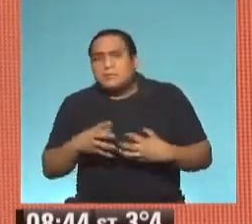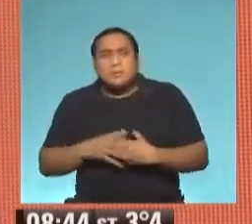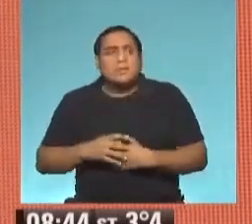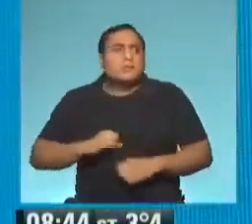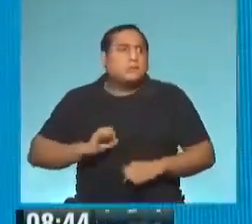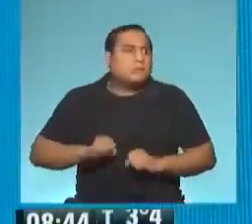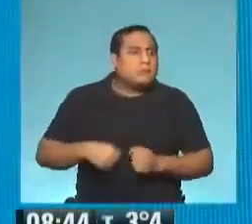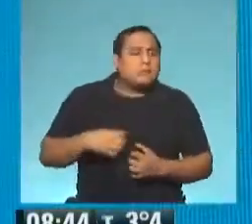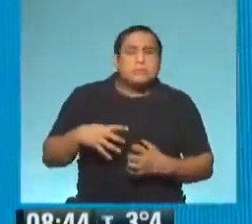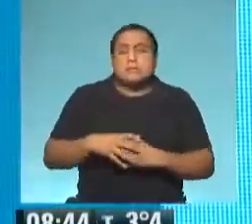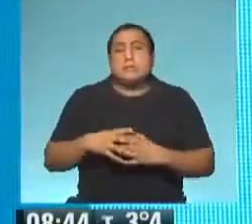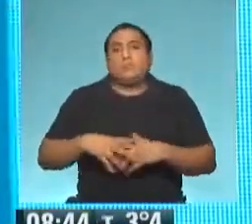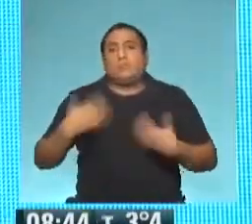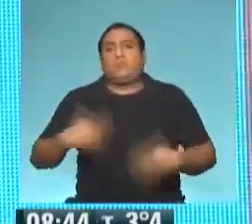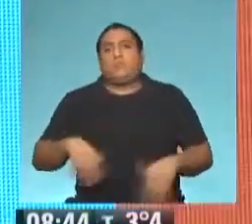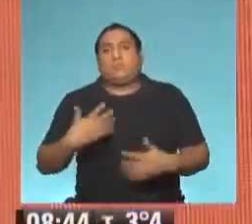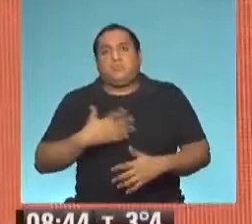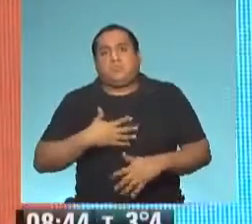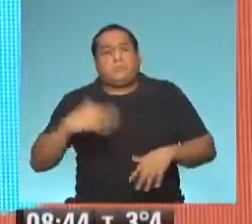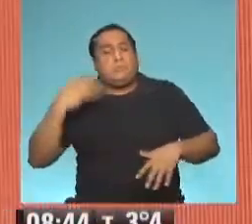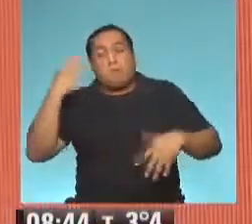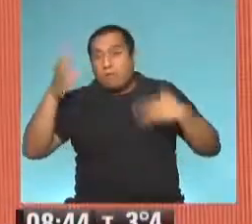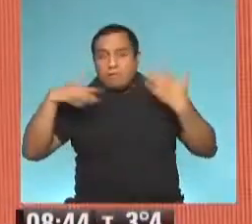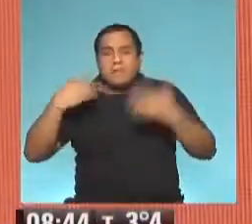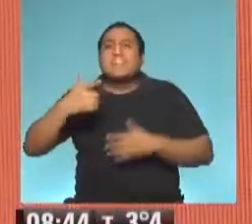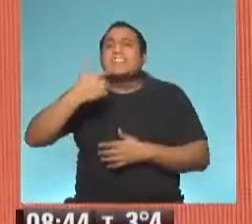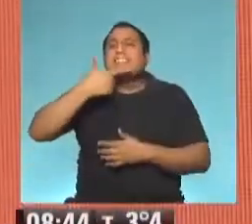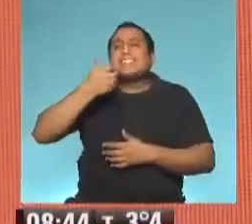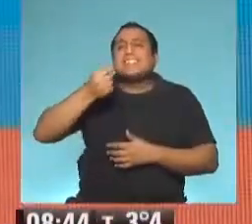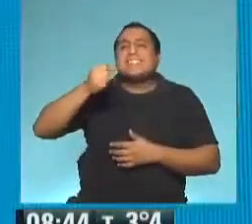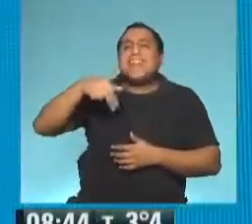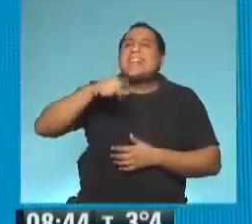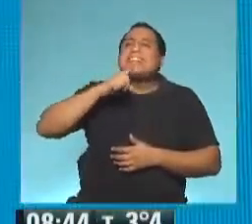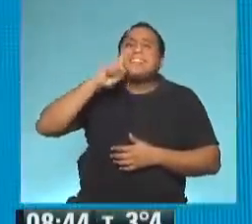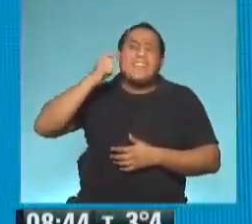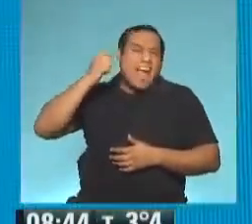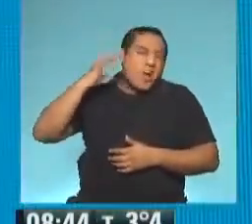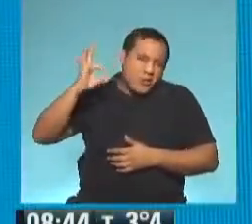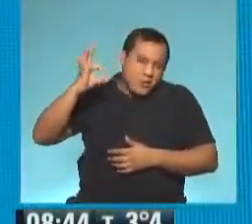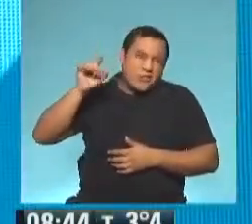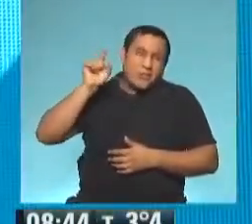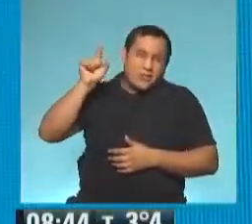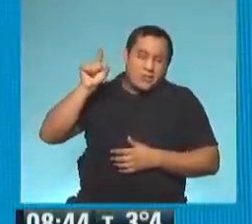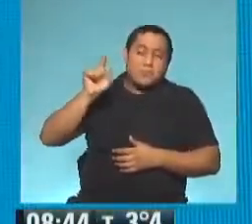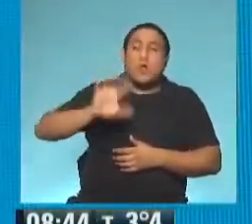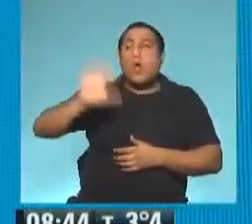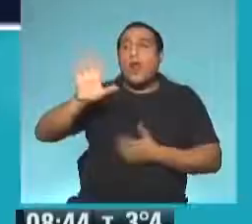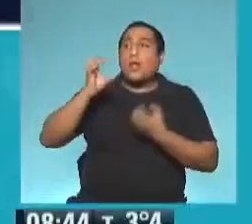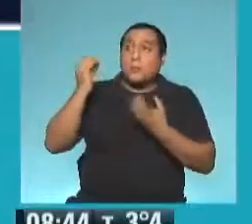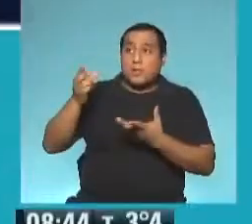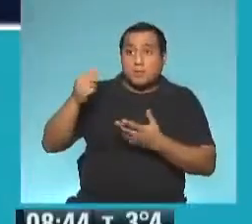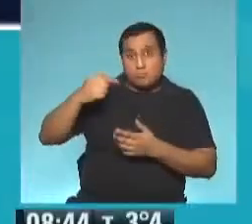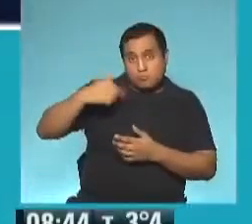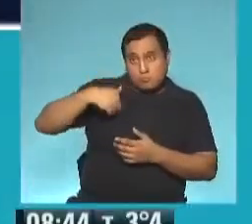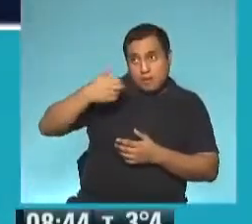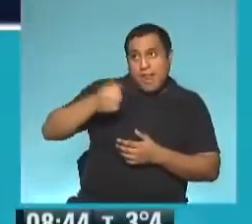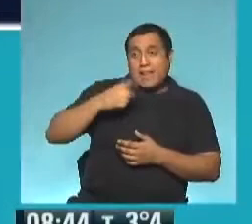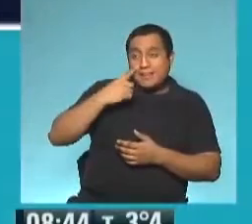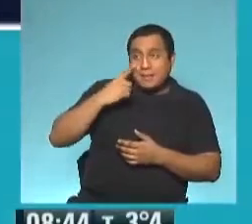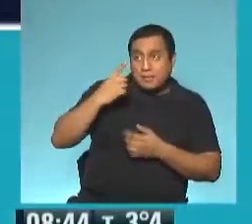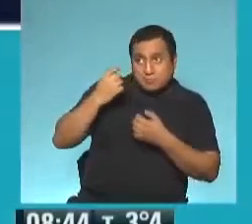estas emociones que a veces son un poco más confusas. Estoy hablando de Santiago Levín. Santiago, ¿cómo estás? Acá Natalia Paratore, ¿me escuchás bien? Buen